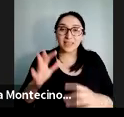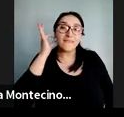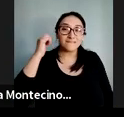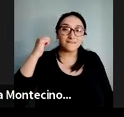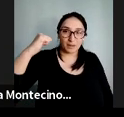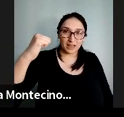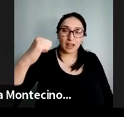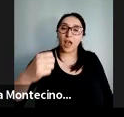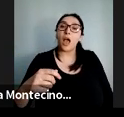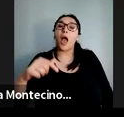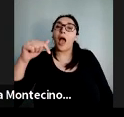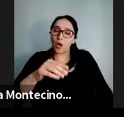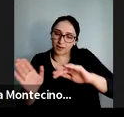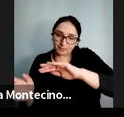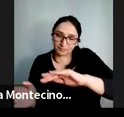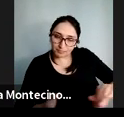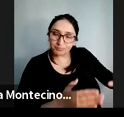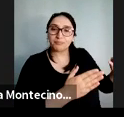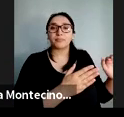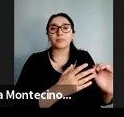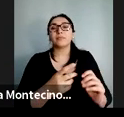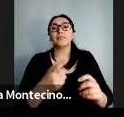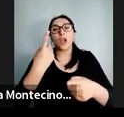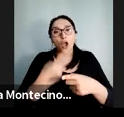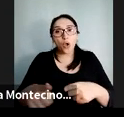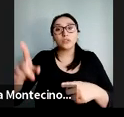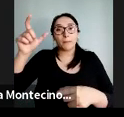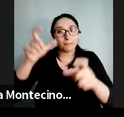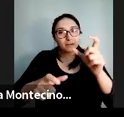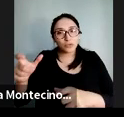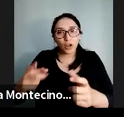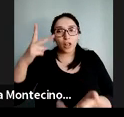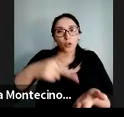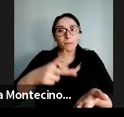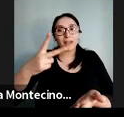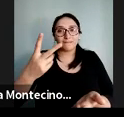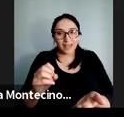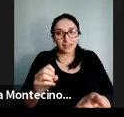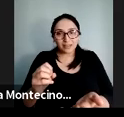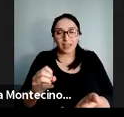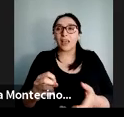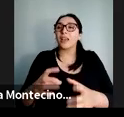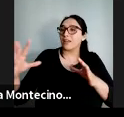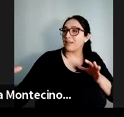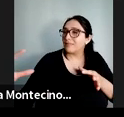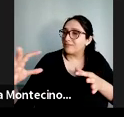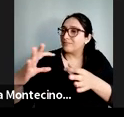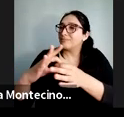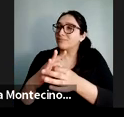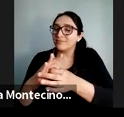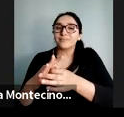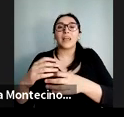vez de contestarla influencers o personas que estuvieran vinculadas como a lo digital de una manera muy, muy activa o con muchos